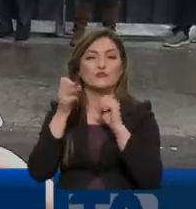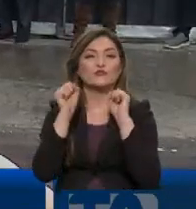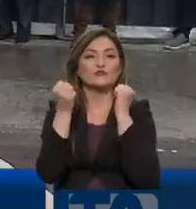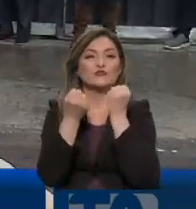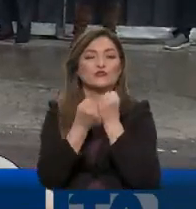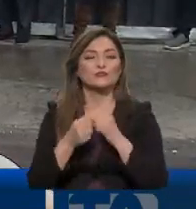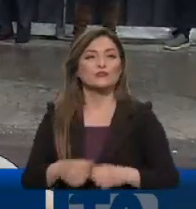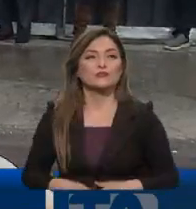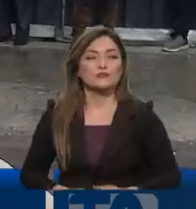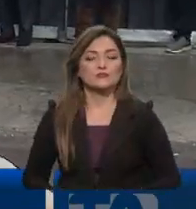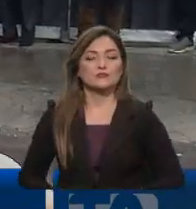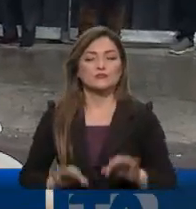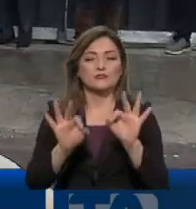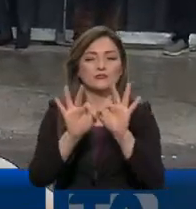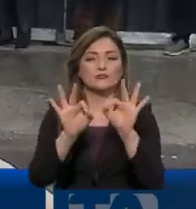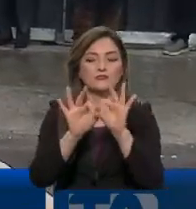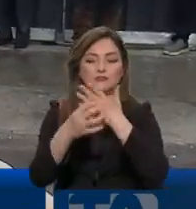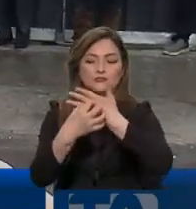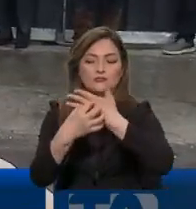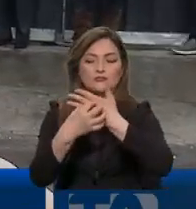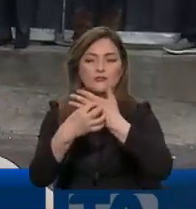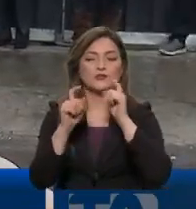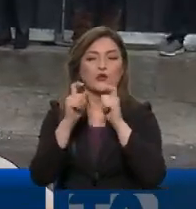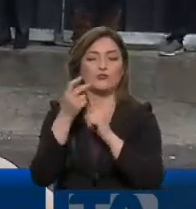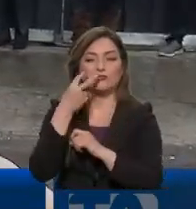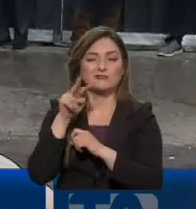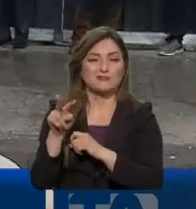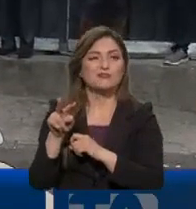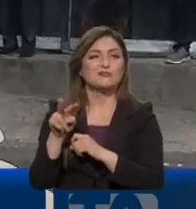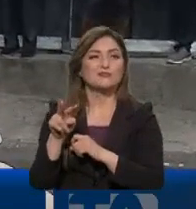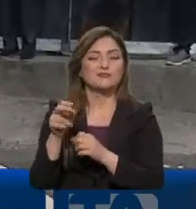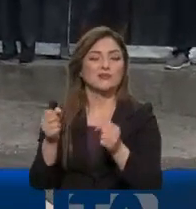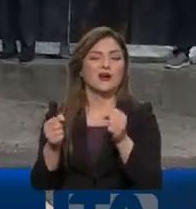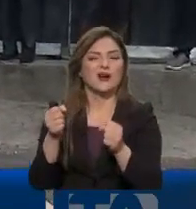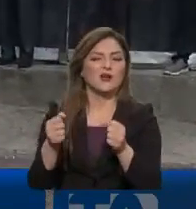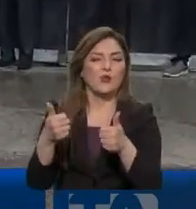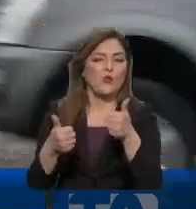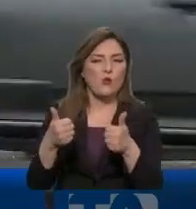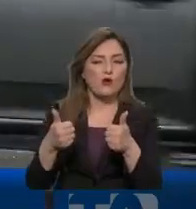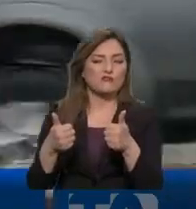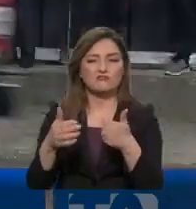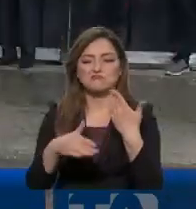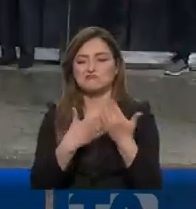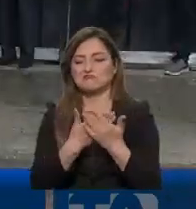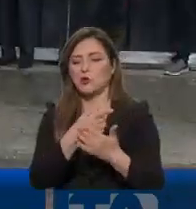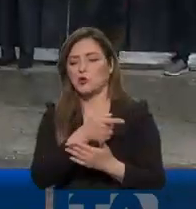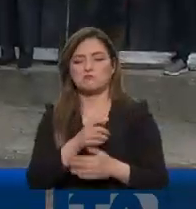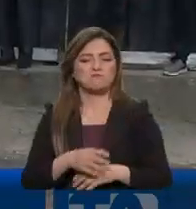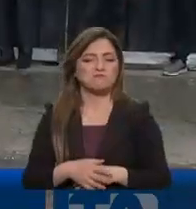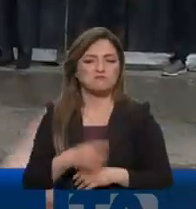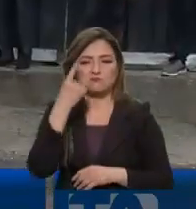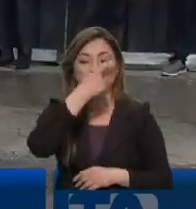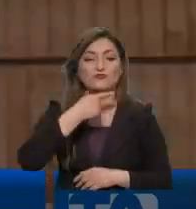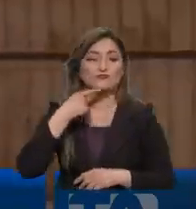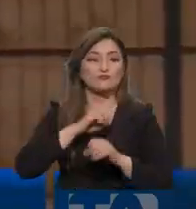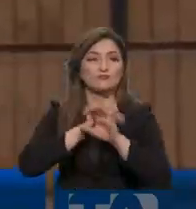sociales, tanto en Facebook, Instagram, en TikTok. Justamente se puede ver el tipo inclusive de camioneta y, como les vuelvo y repito, la cara de